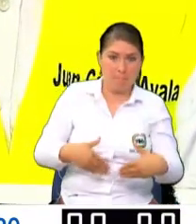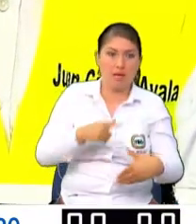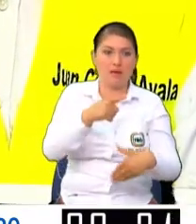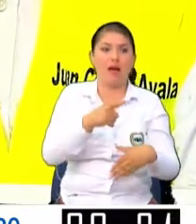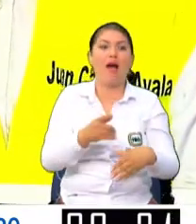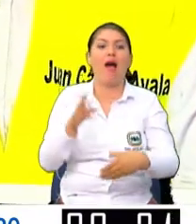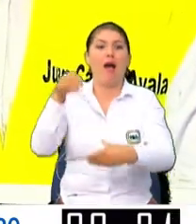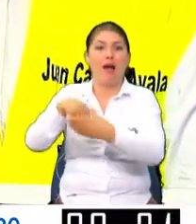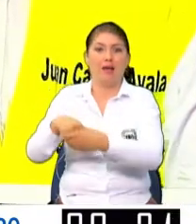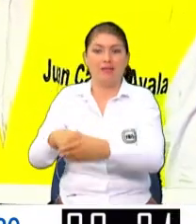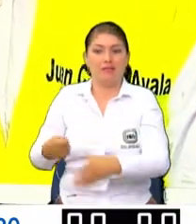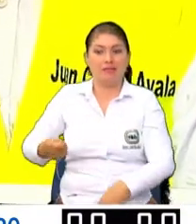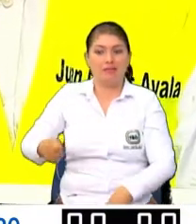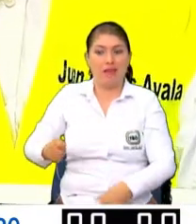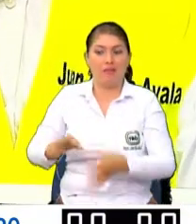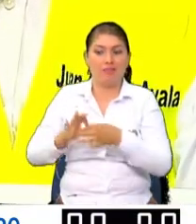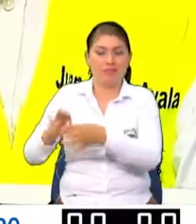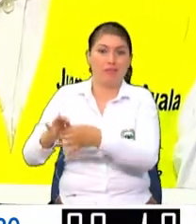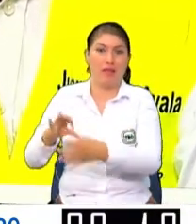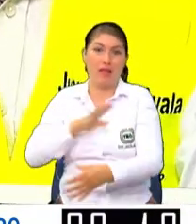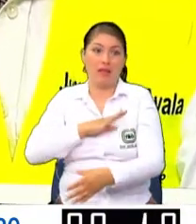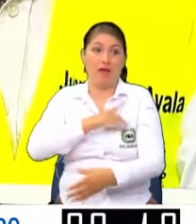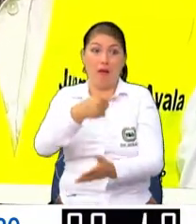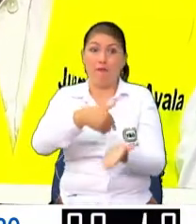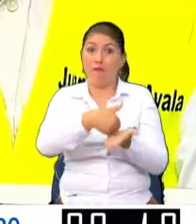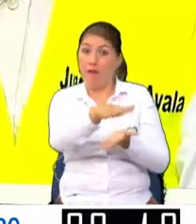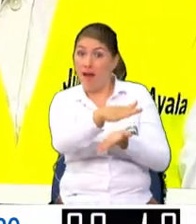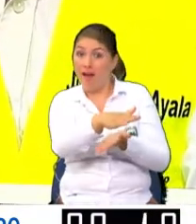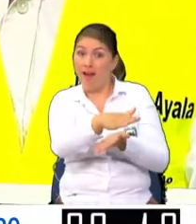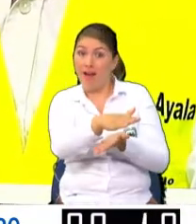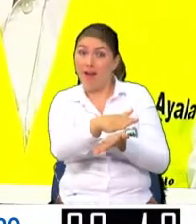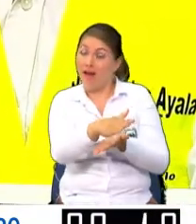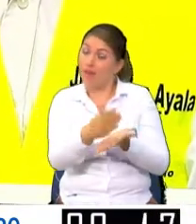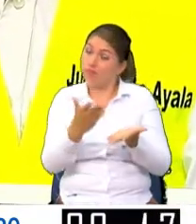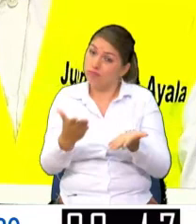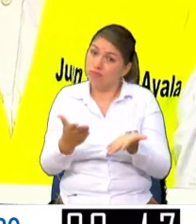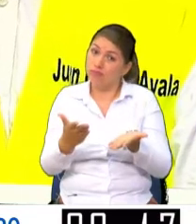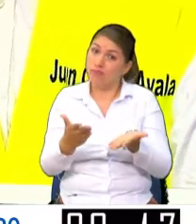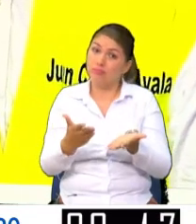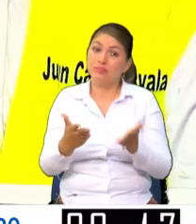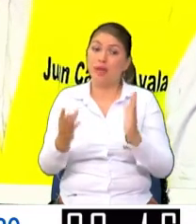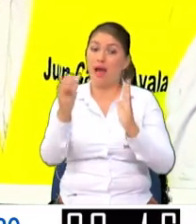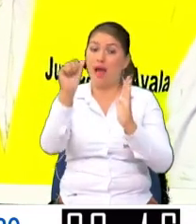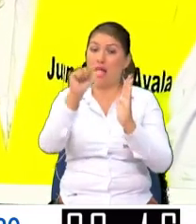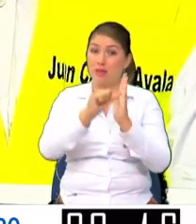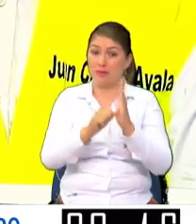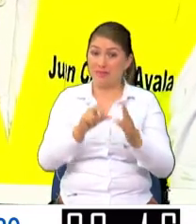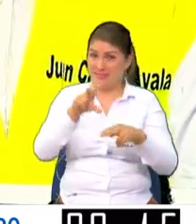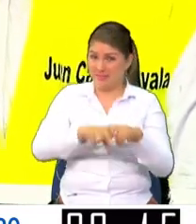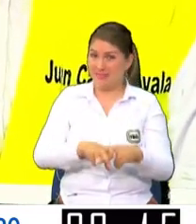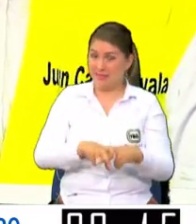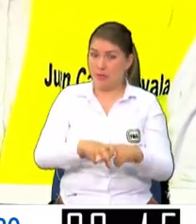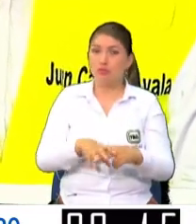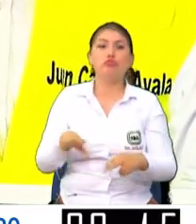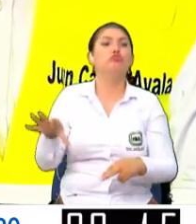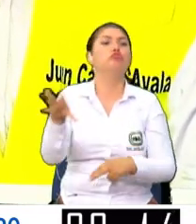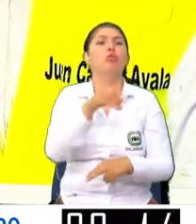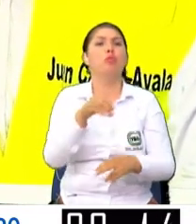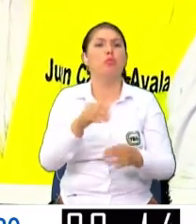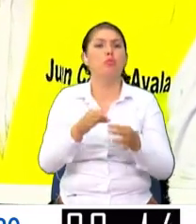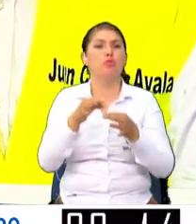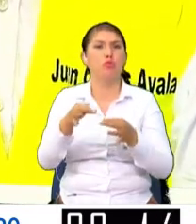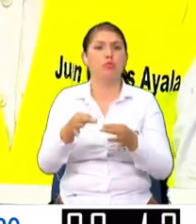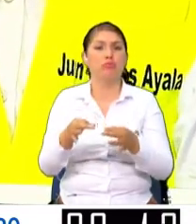que hicieron parte del llavero de la actual administración y cómo lo sacaron y hago referencia a los artículos de la silla todos en el municipio